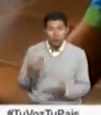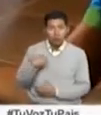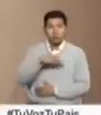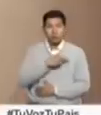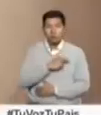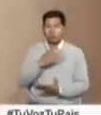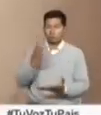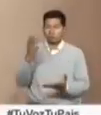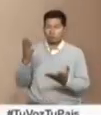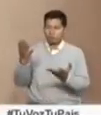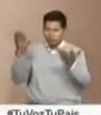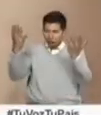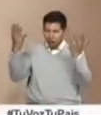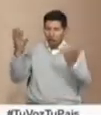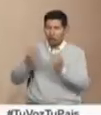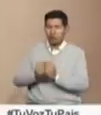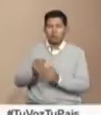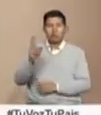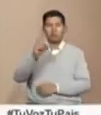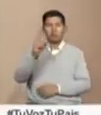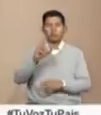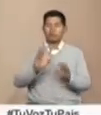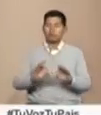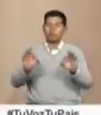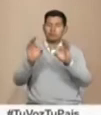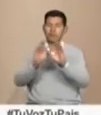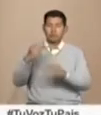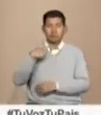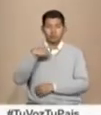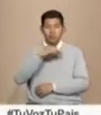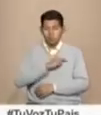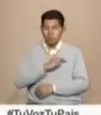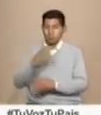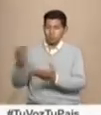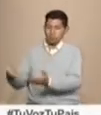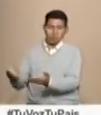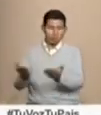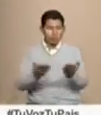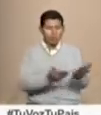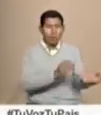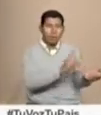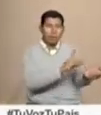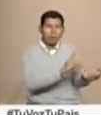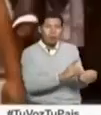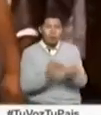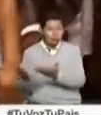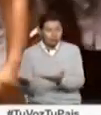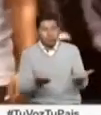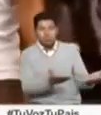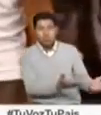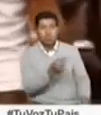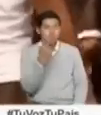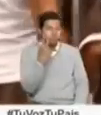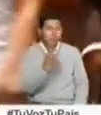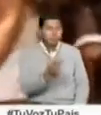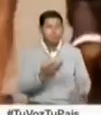ayuda. Inmediatamente se debe llevar al niño a una revisión médica y denunciar el caso. Es prioritario que el abusador o el presunto abusador